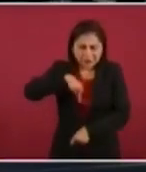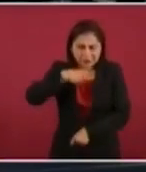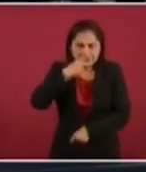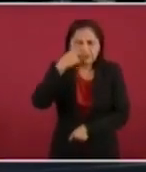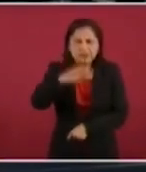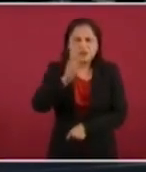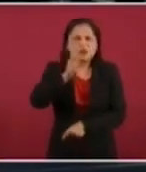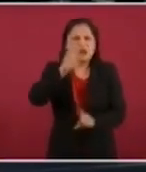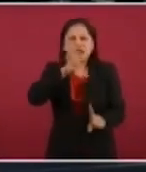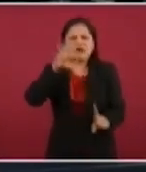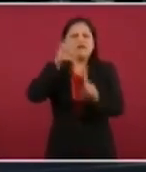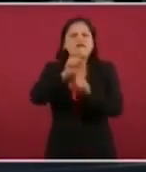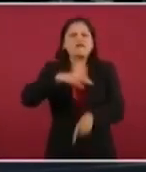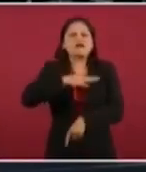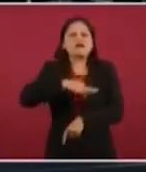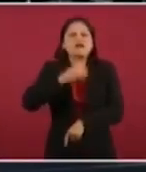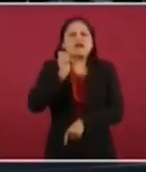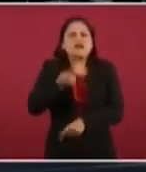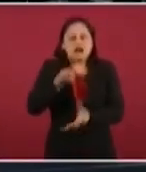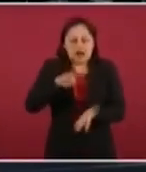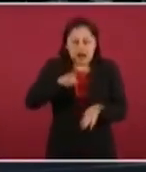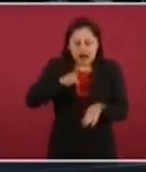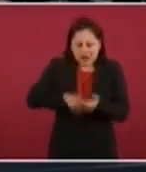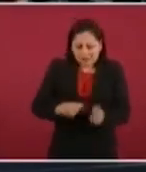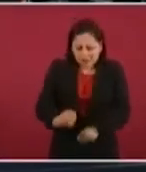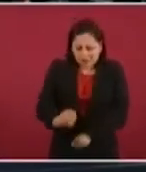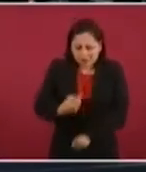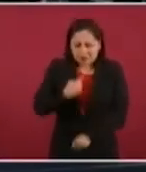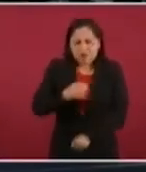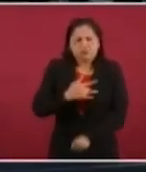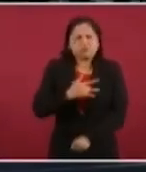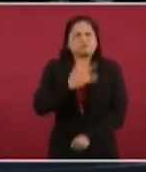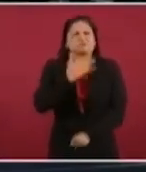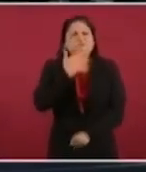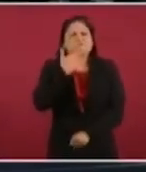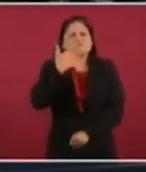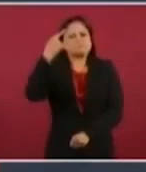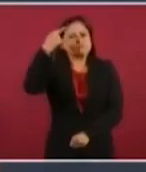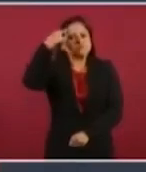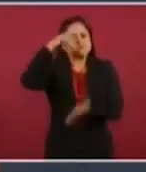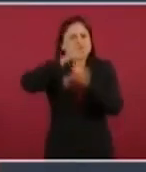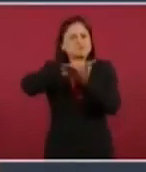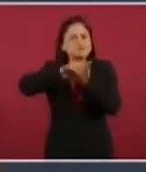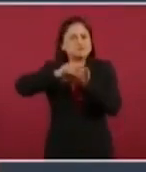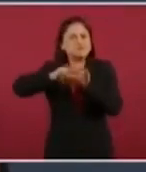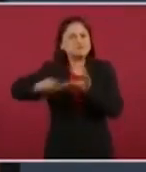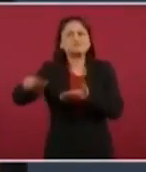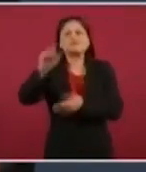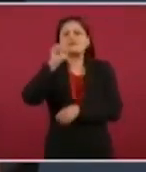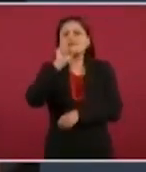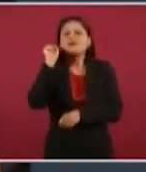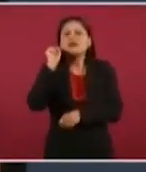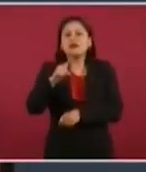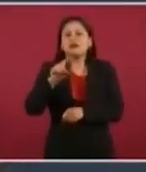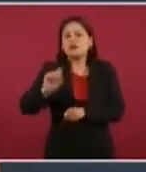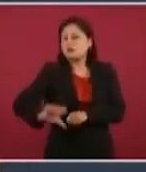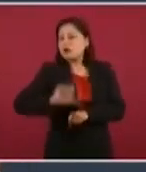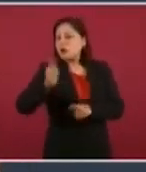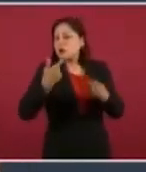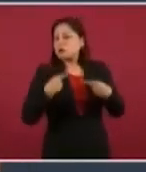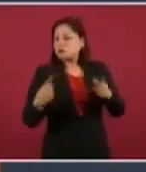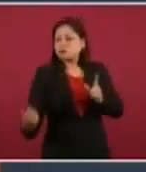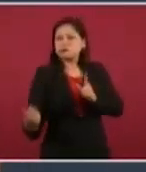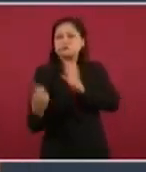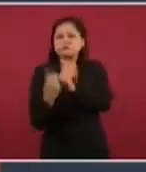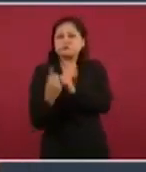bien con uno mismo estar bien con nuestra conciencia y estar bien con el prójimo esa es